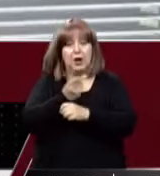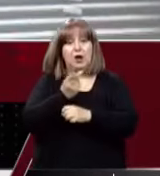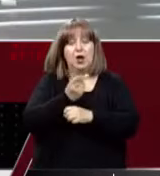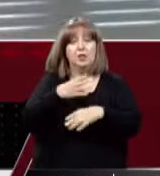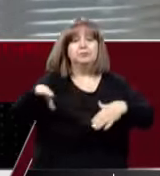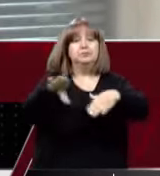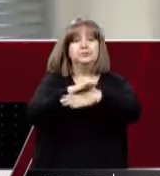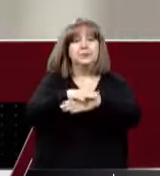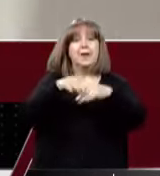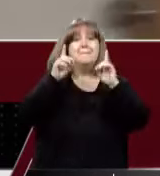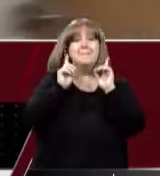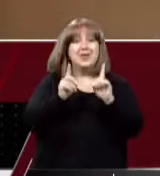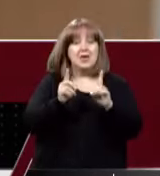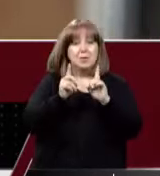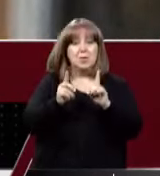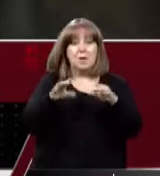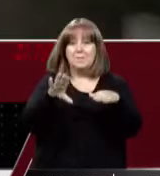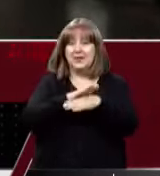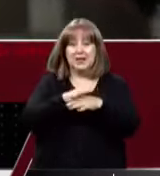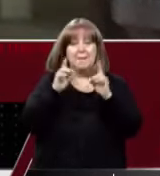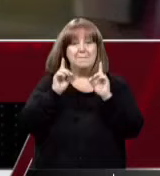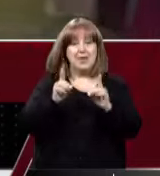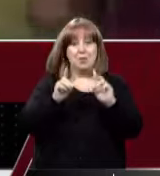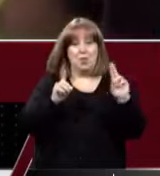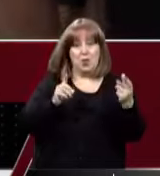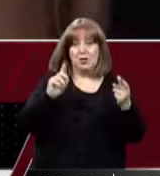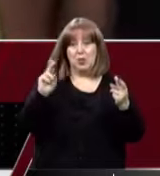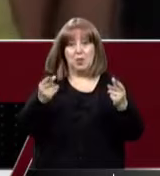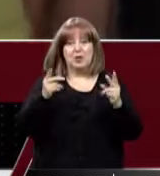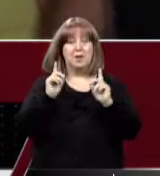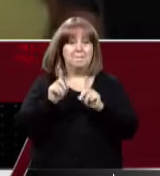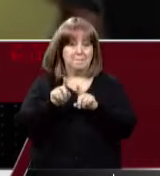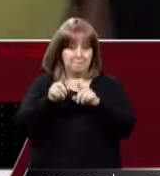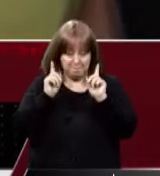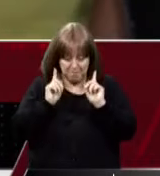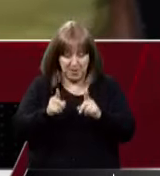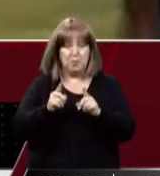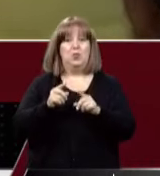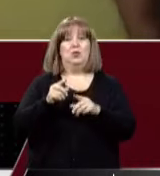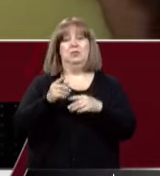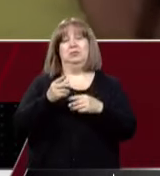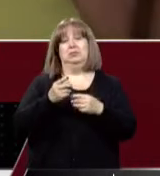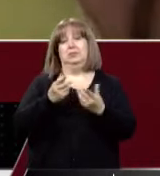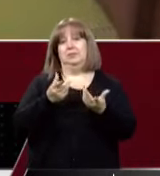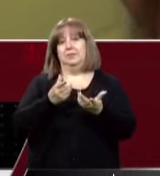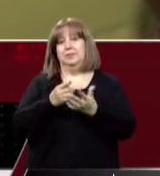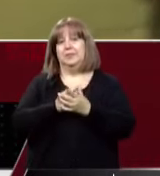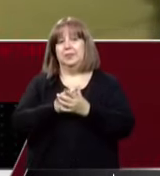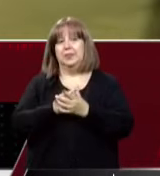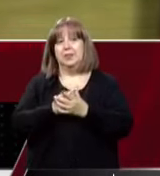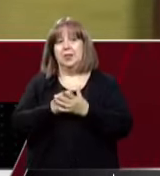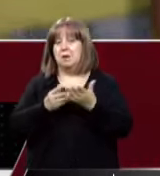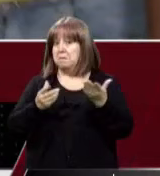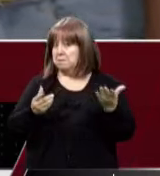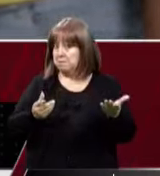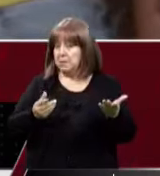Claro. Para ella está constatado... En el 2022, entonces, cuando fallece Aquino. Sí, en 2022. 22. Sí, Silvia, Julián, ¿cómo me